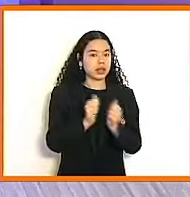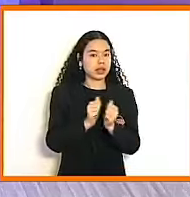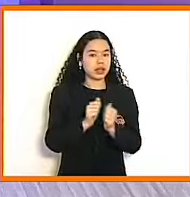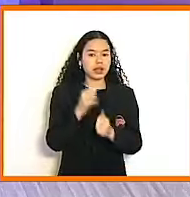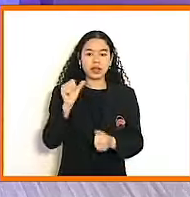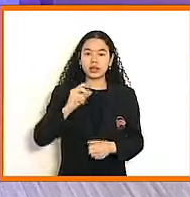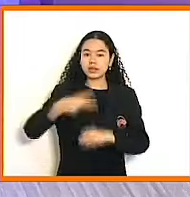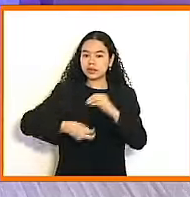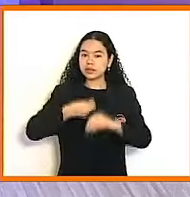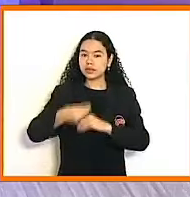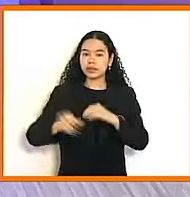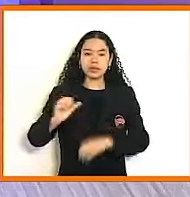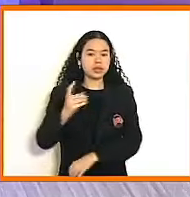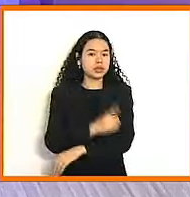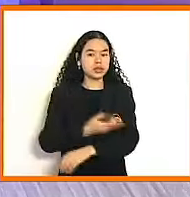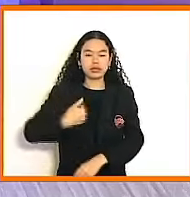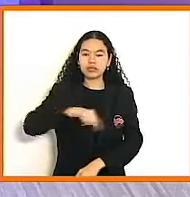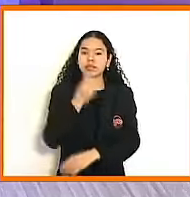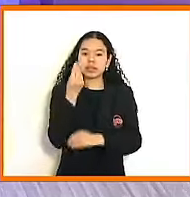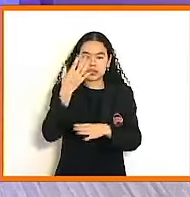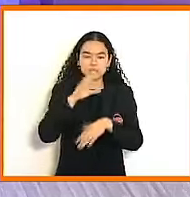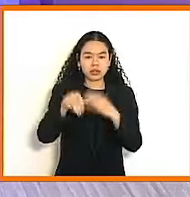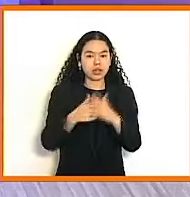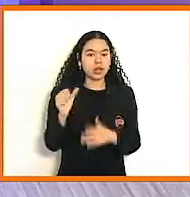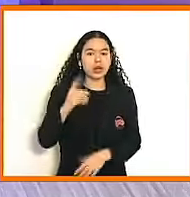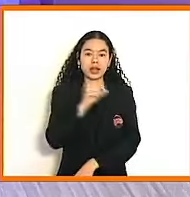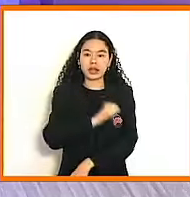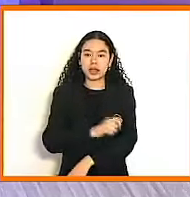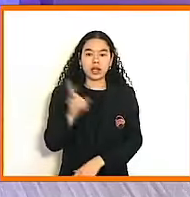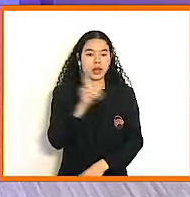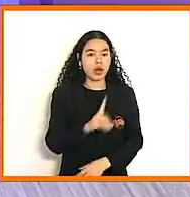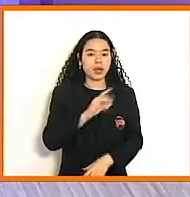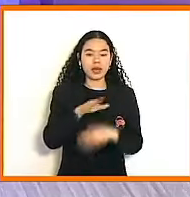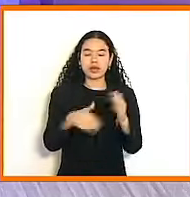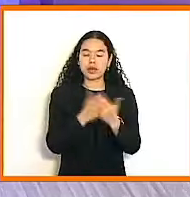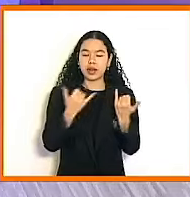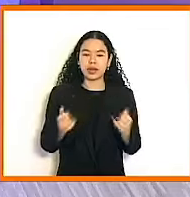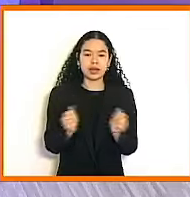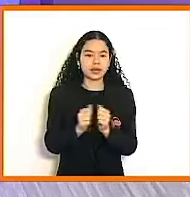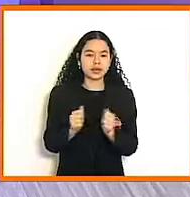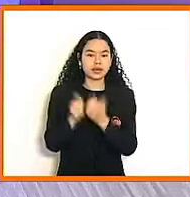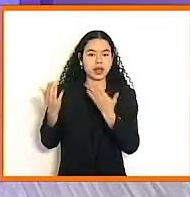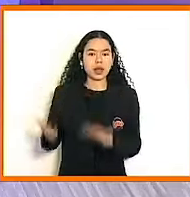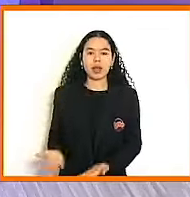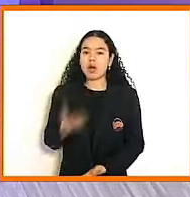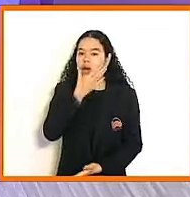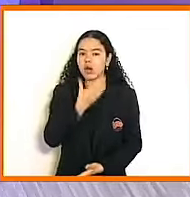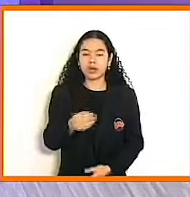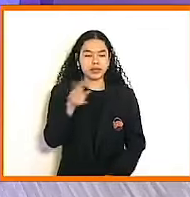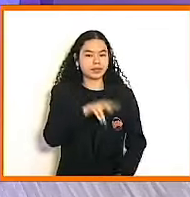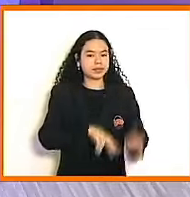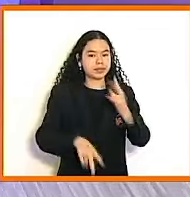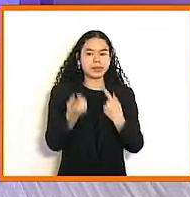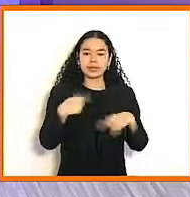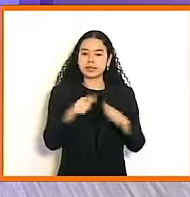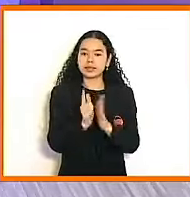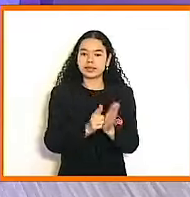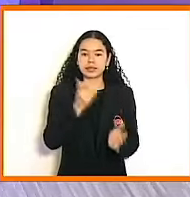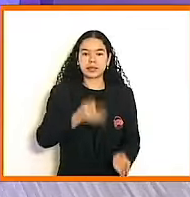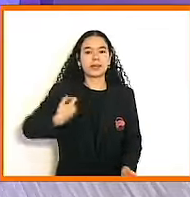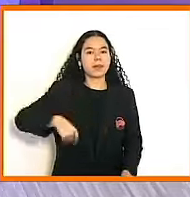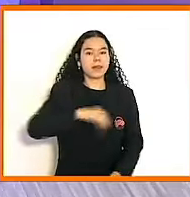este segundo sorteo, como lo mencionaste, del día de hoy, fin de semana. Y nos encontramos también junto a nuestro notario, quien está para dar fe y